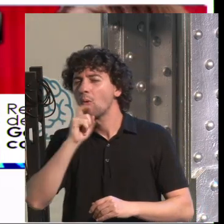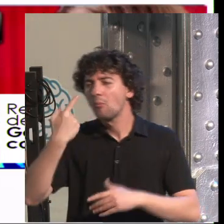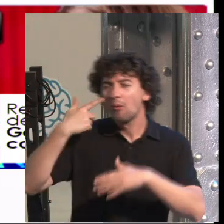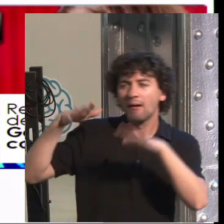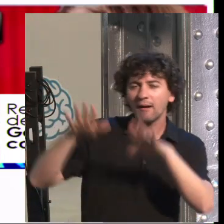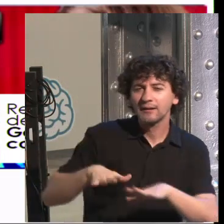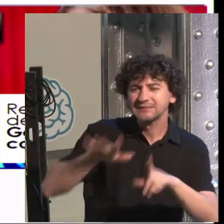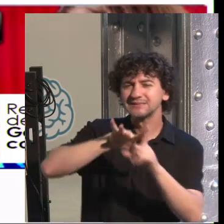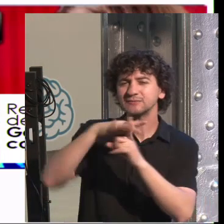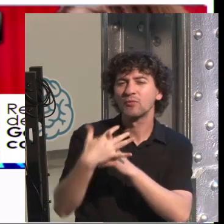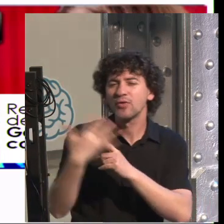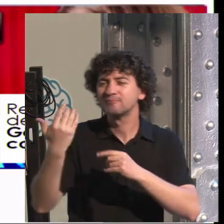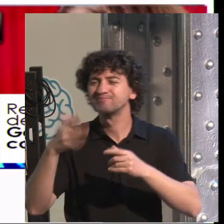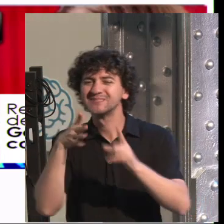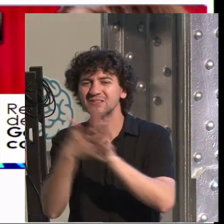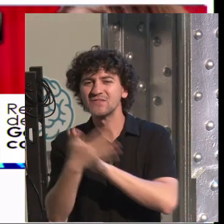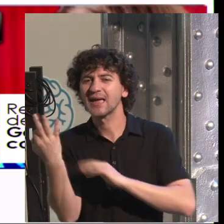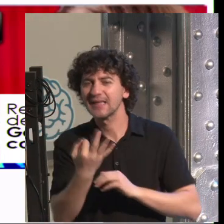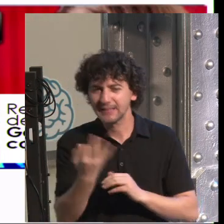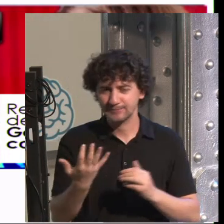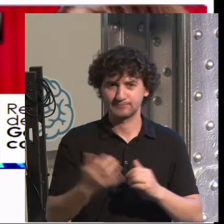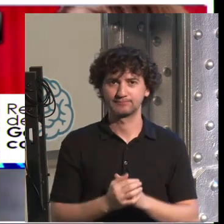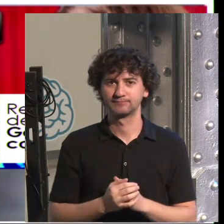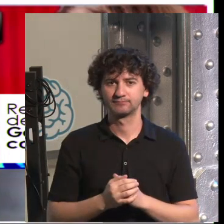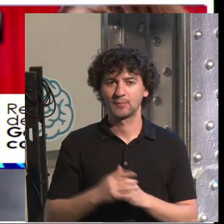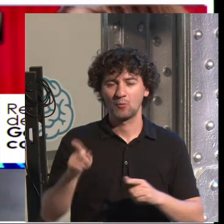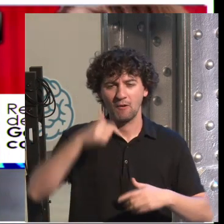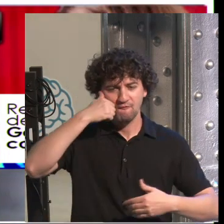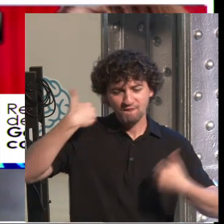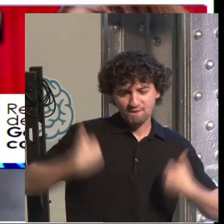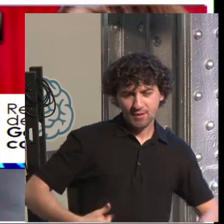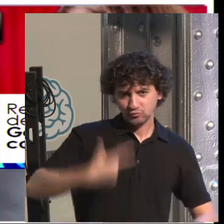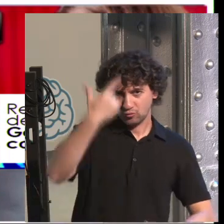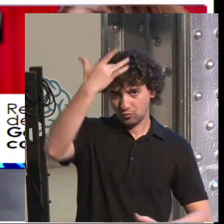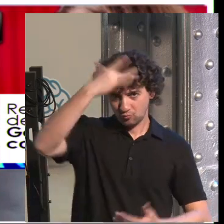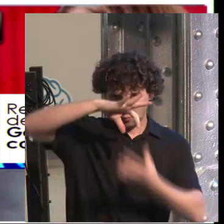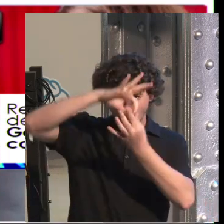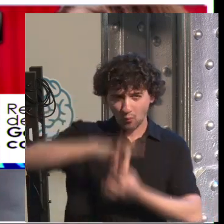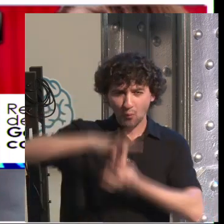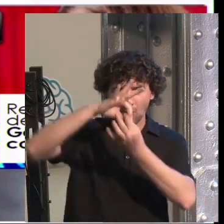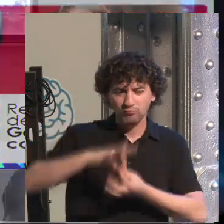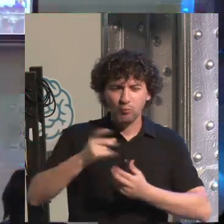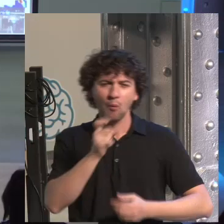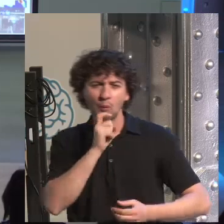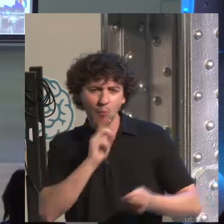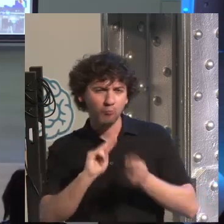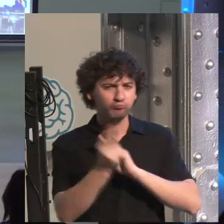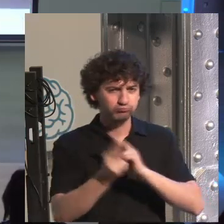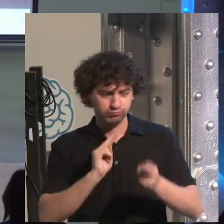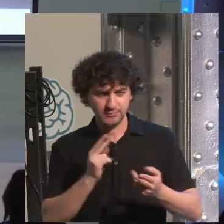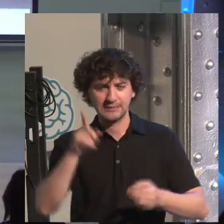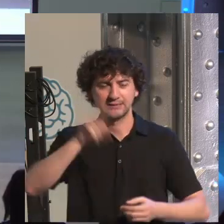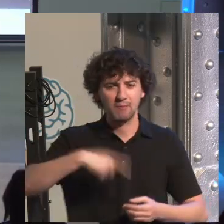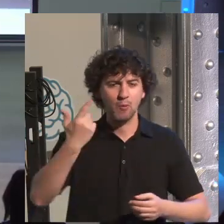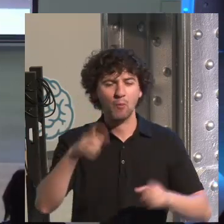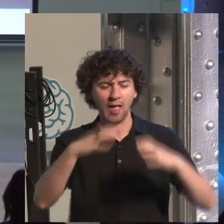función de las variaciones en nuestro sistema fisiológico, señales fisiológicas y también, obviamente, como he explicado antes, en nuestro